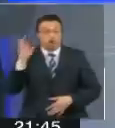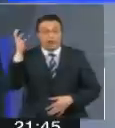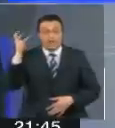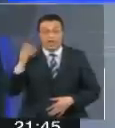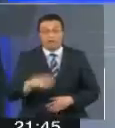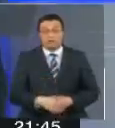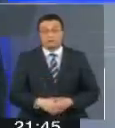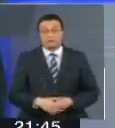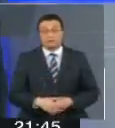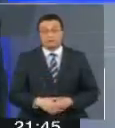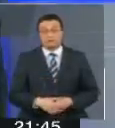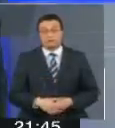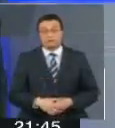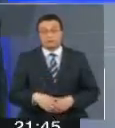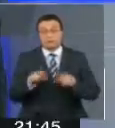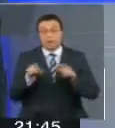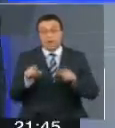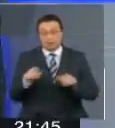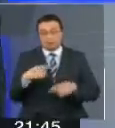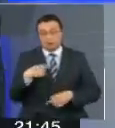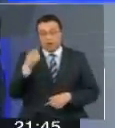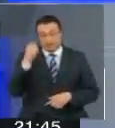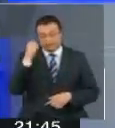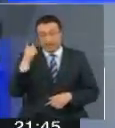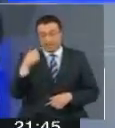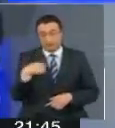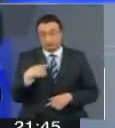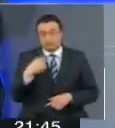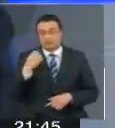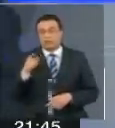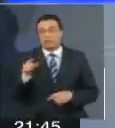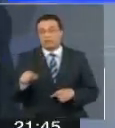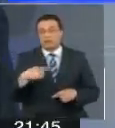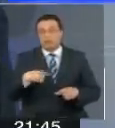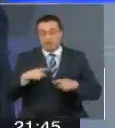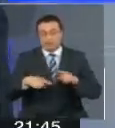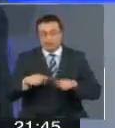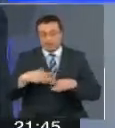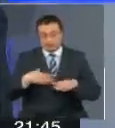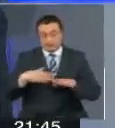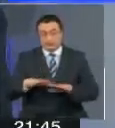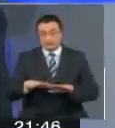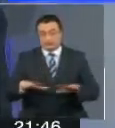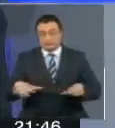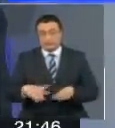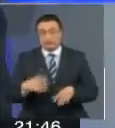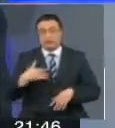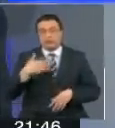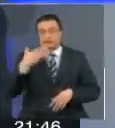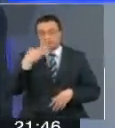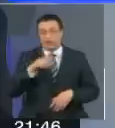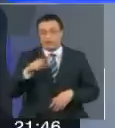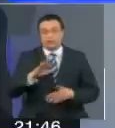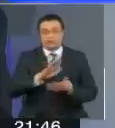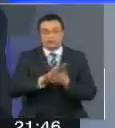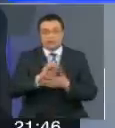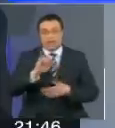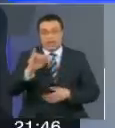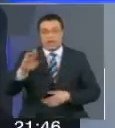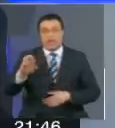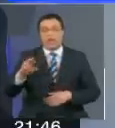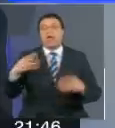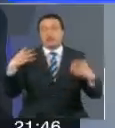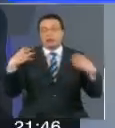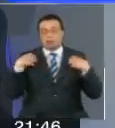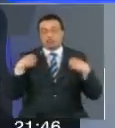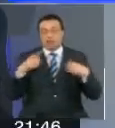No, allí sí que sé. Ese es mi terreno, ¿no? Mi terreno es saber que Cheire es responsable,